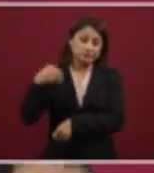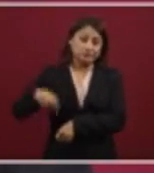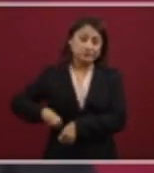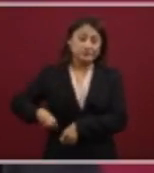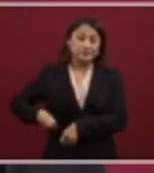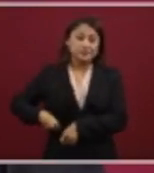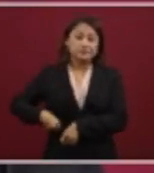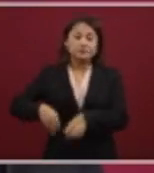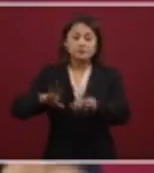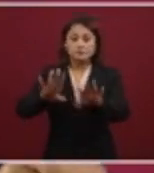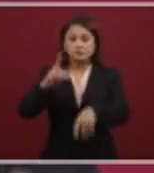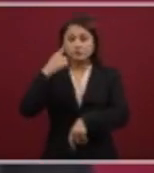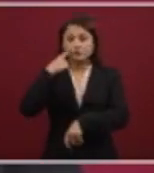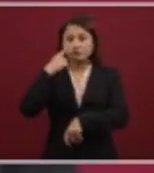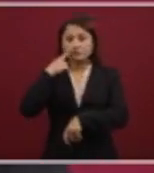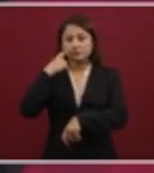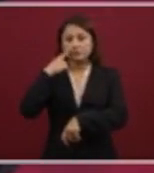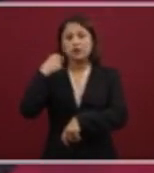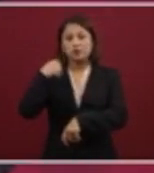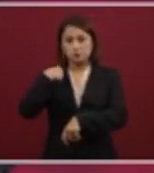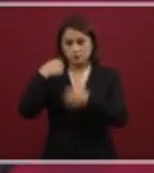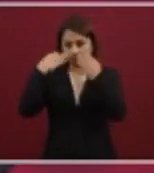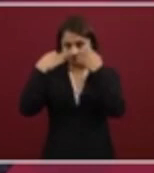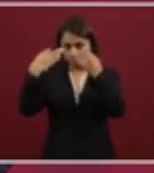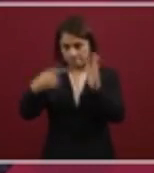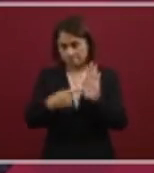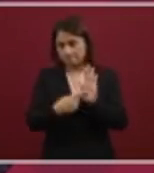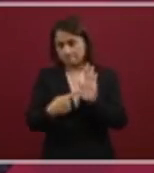han entregado contratos en otros tiempos